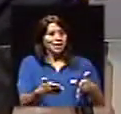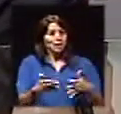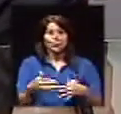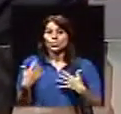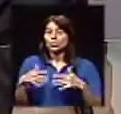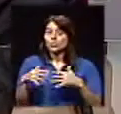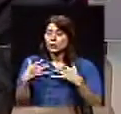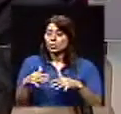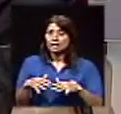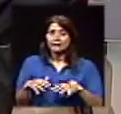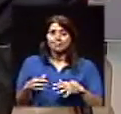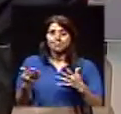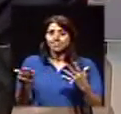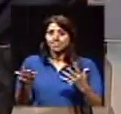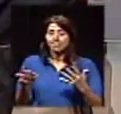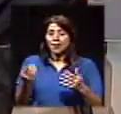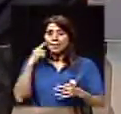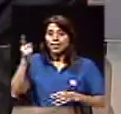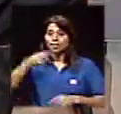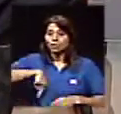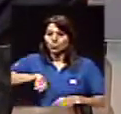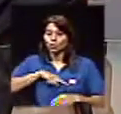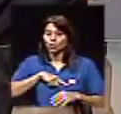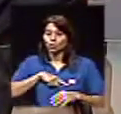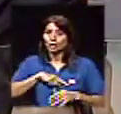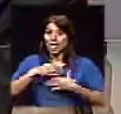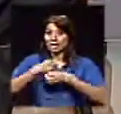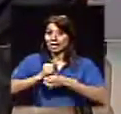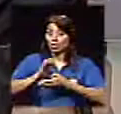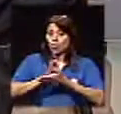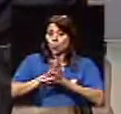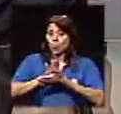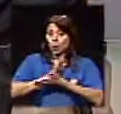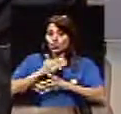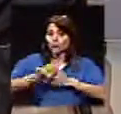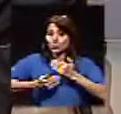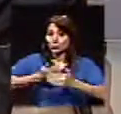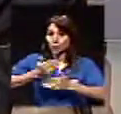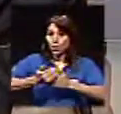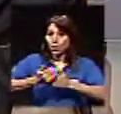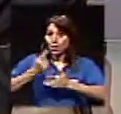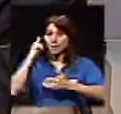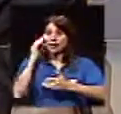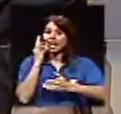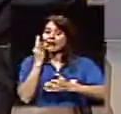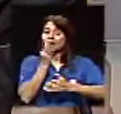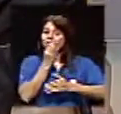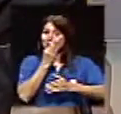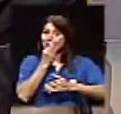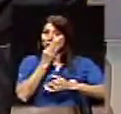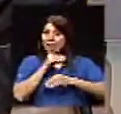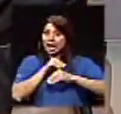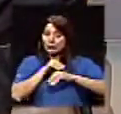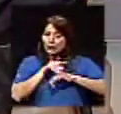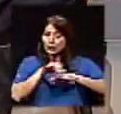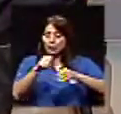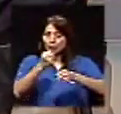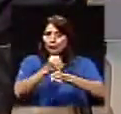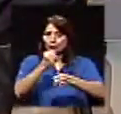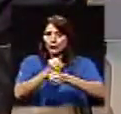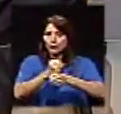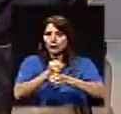Es increíble, pero para nosotros un proceso de expansión de una finca, además del costo que